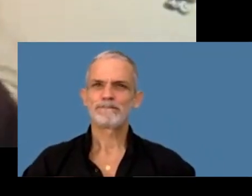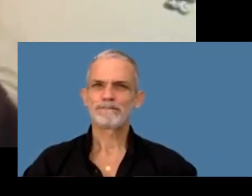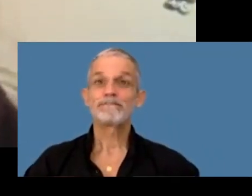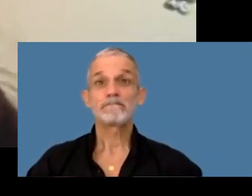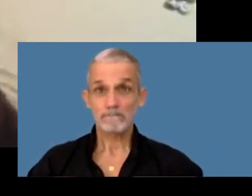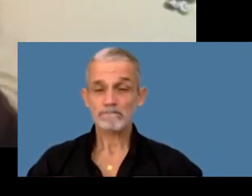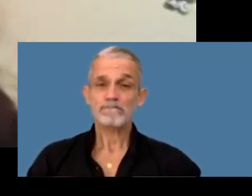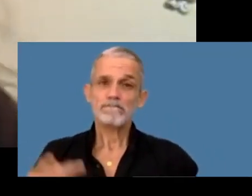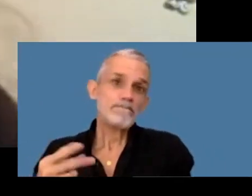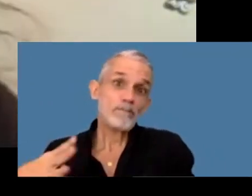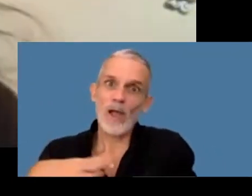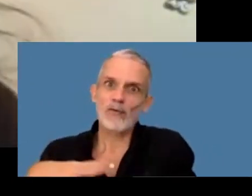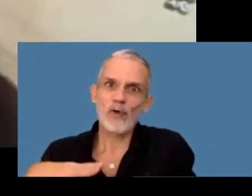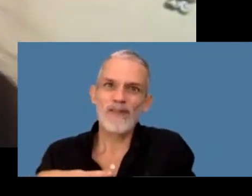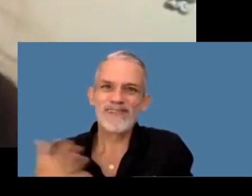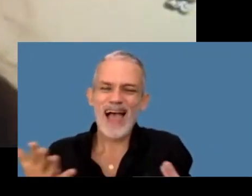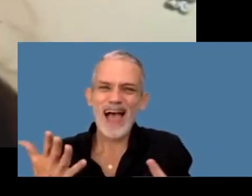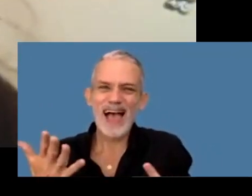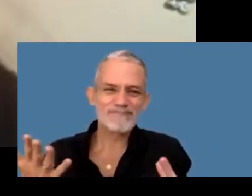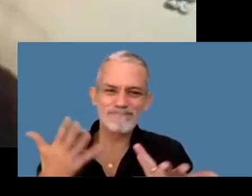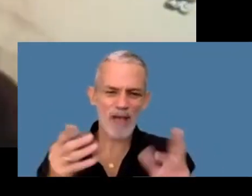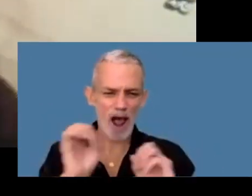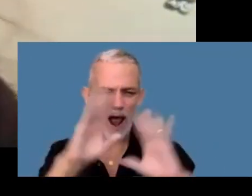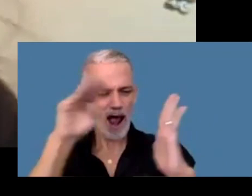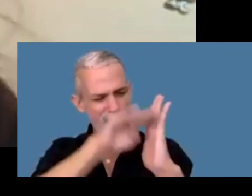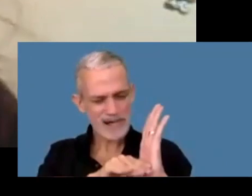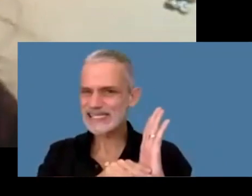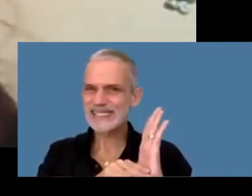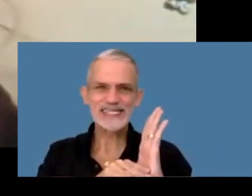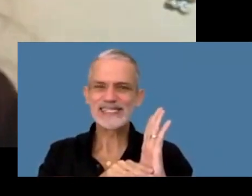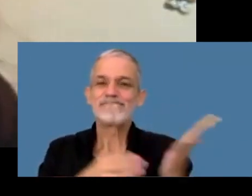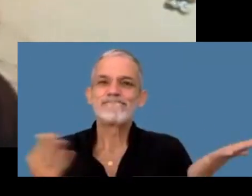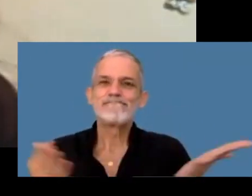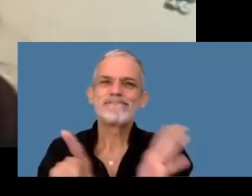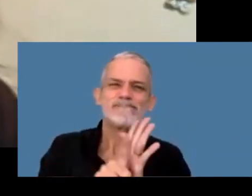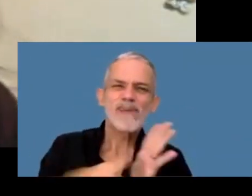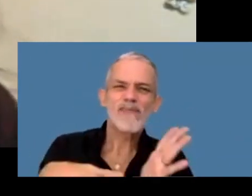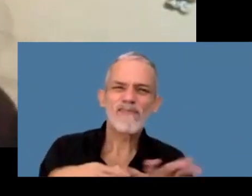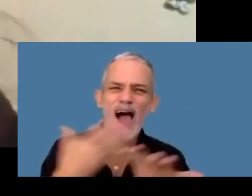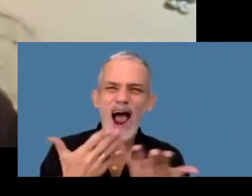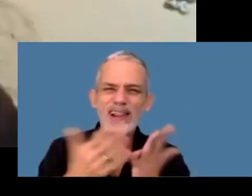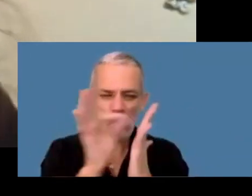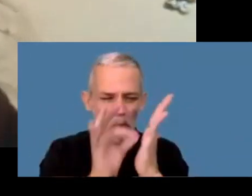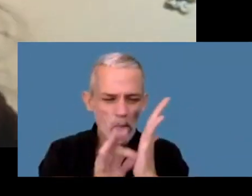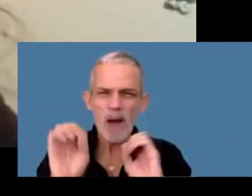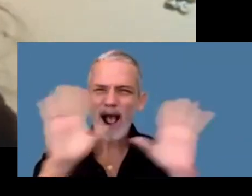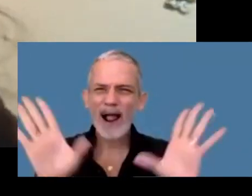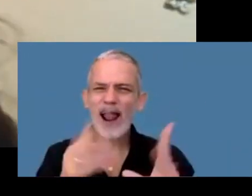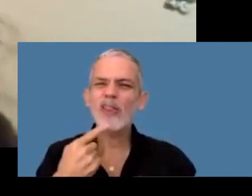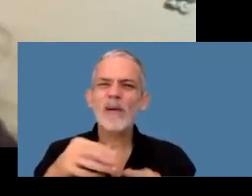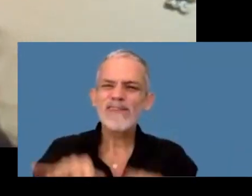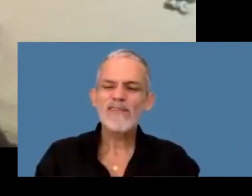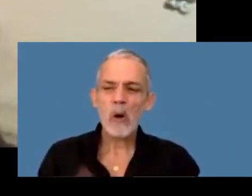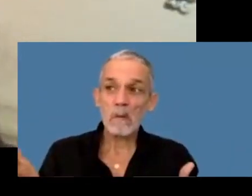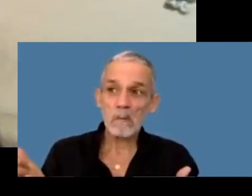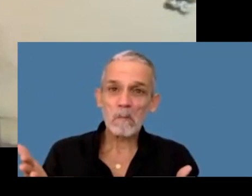Sergio. Bueno, vos nos definiste, ¿no?, lo que era el proyecto inmobiliario. Nos preguntan si la compra de lotes podría